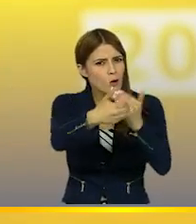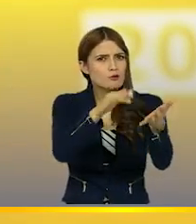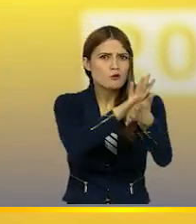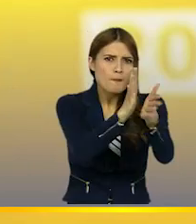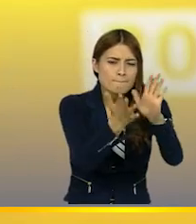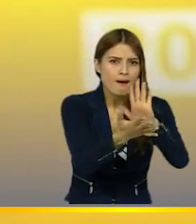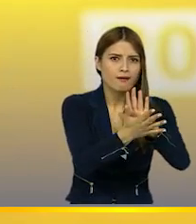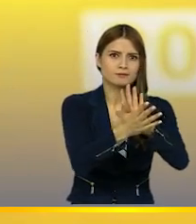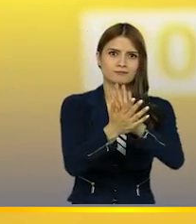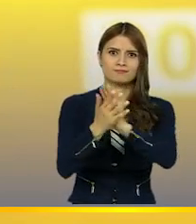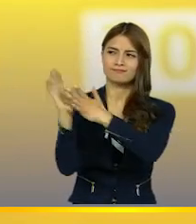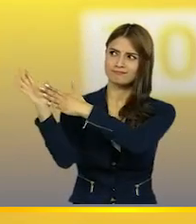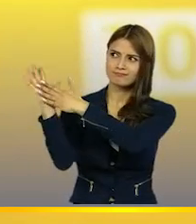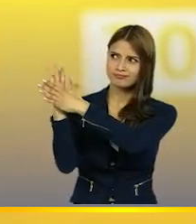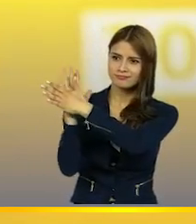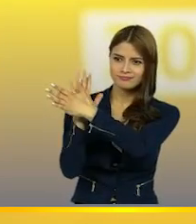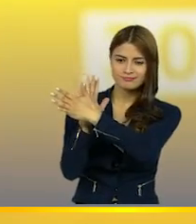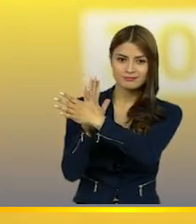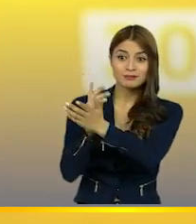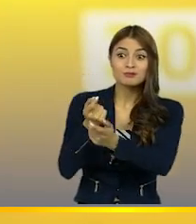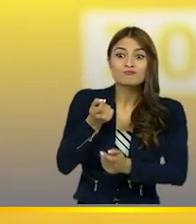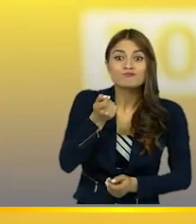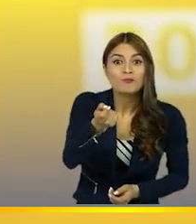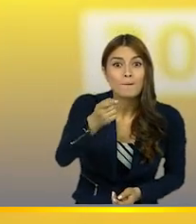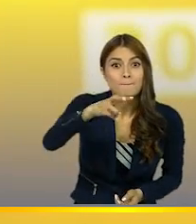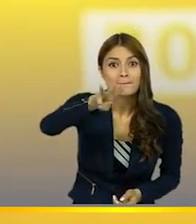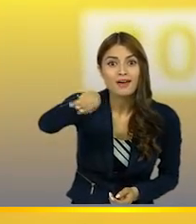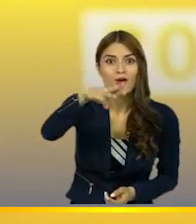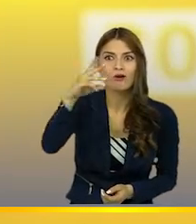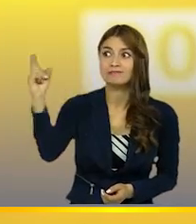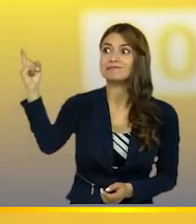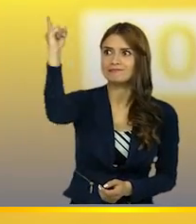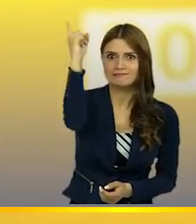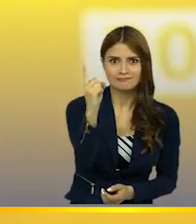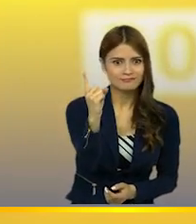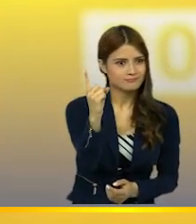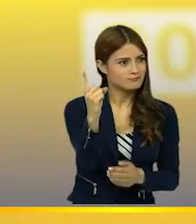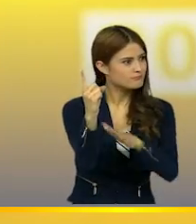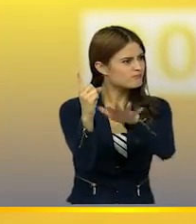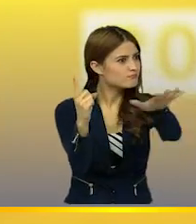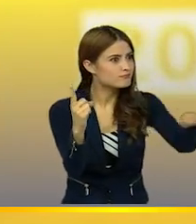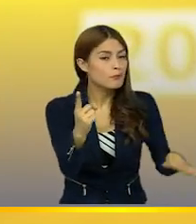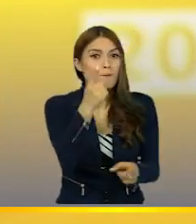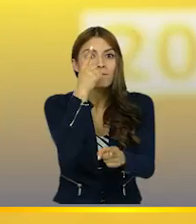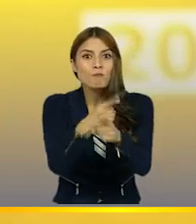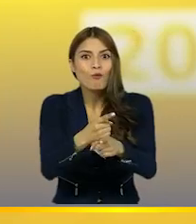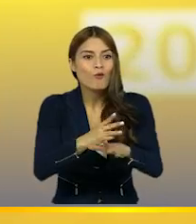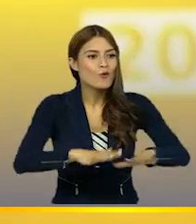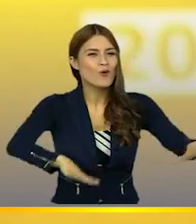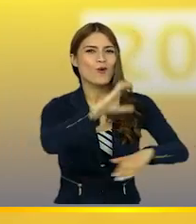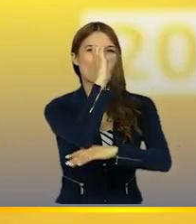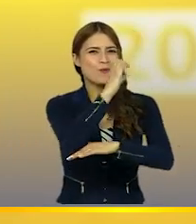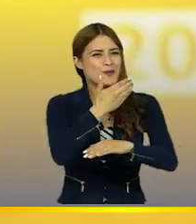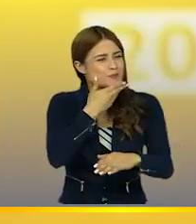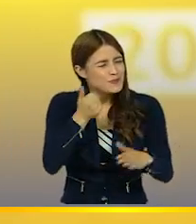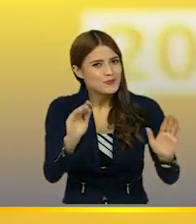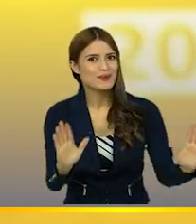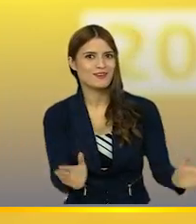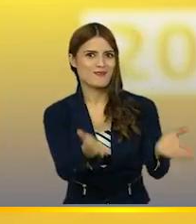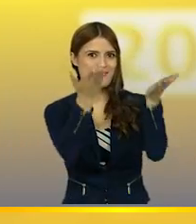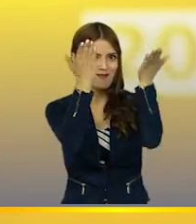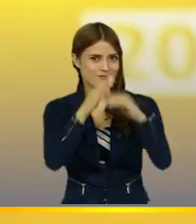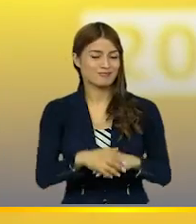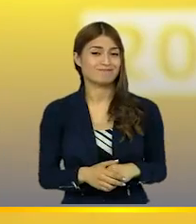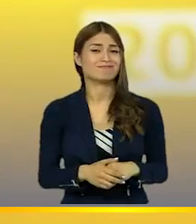para persistir en la búsqueda de la paz, llegará el próximo miércoles a una Colombia nueva, a una Colombia